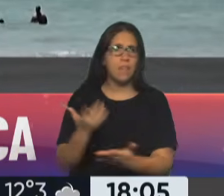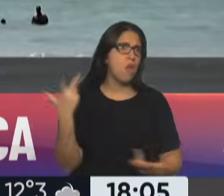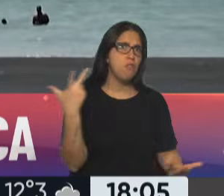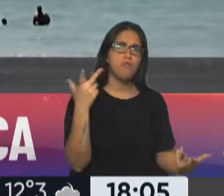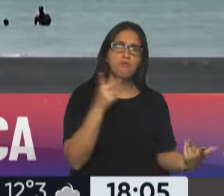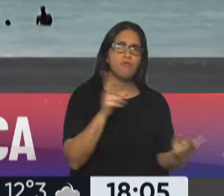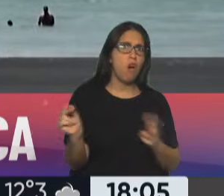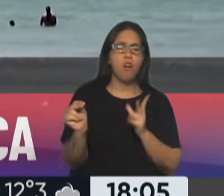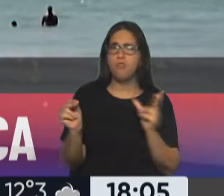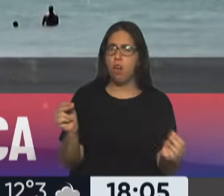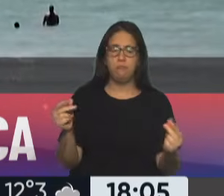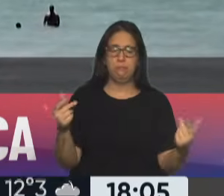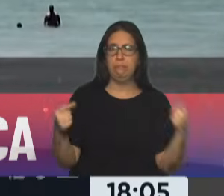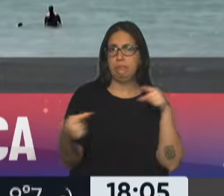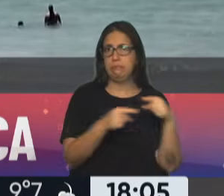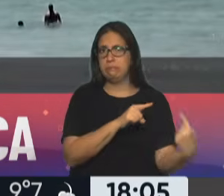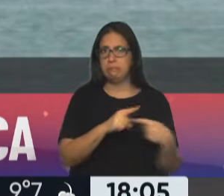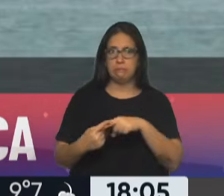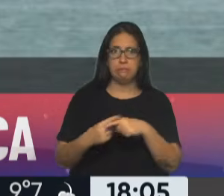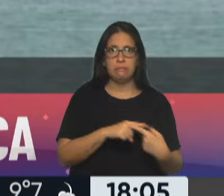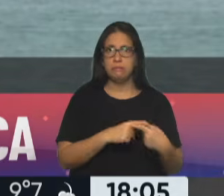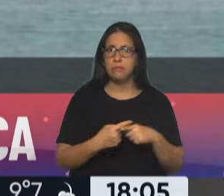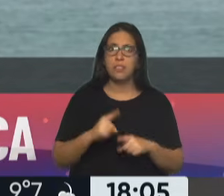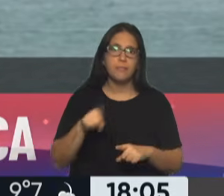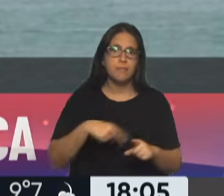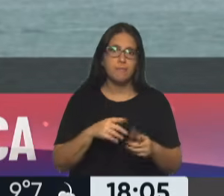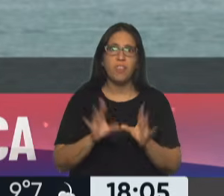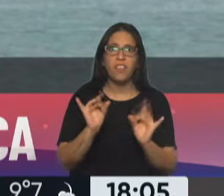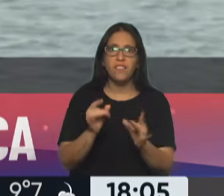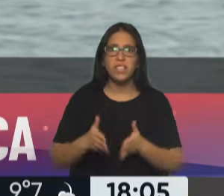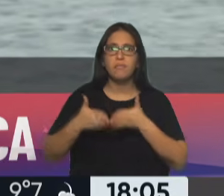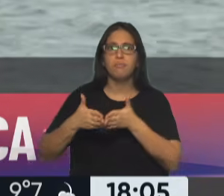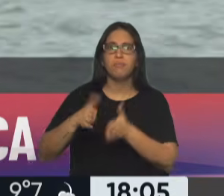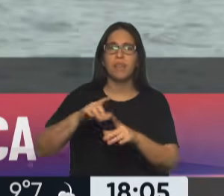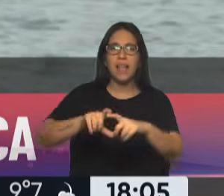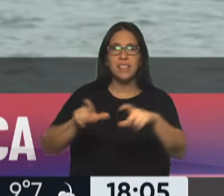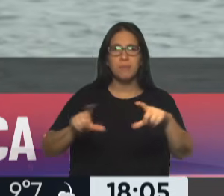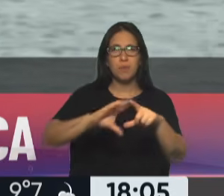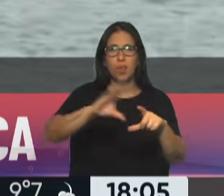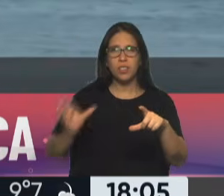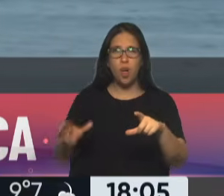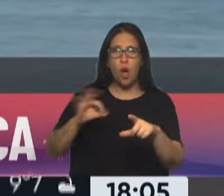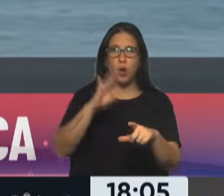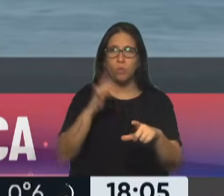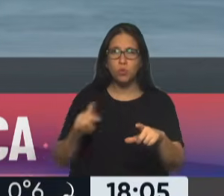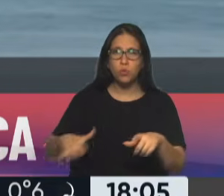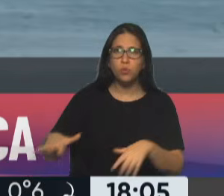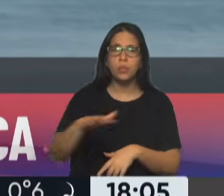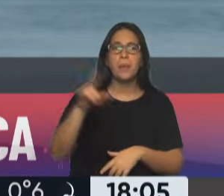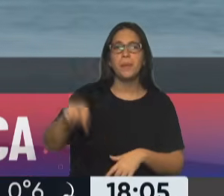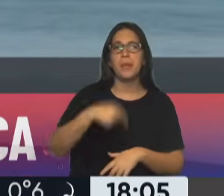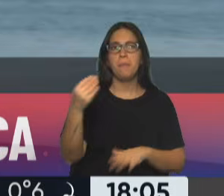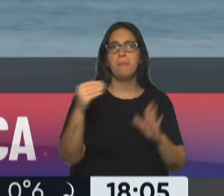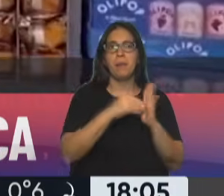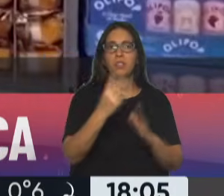otra. Paralelamente, la persistencia de las dificultades de navegación por el estrecho de Hormuz, que incide directamente en los precios globales